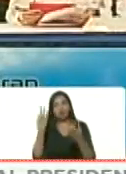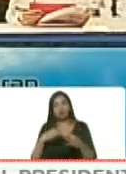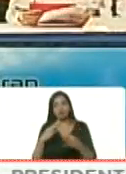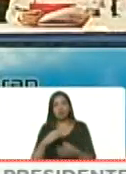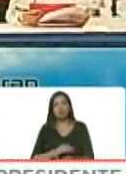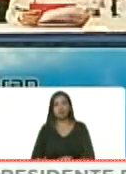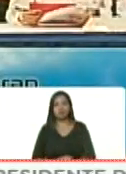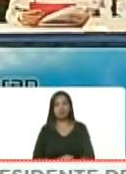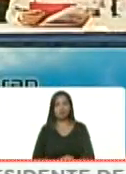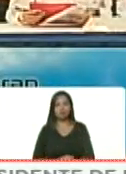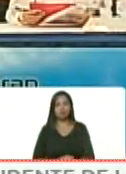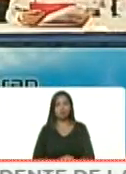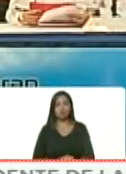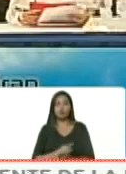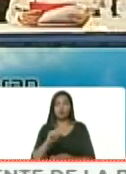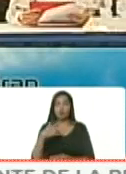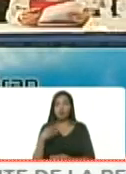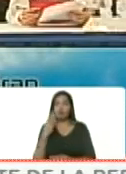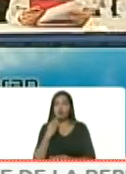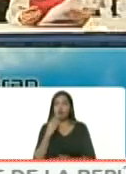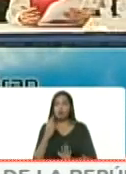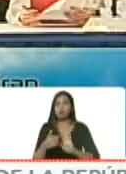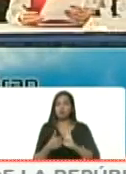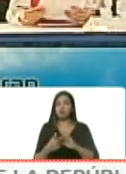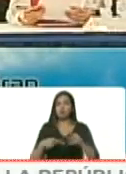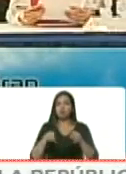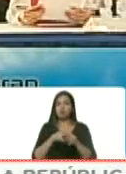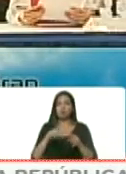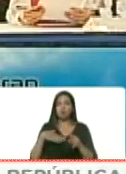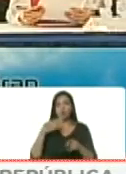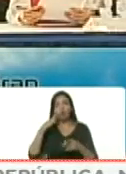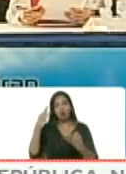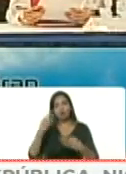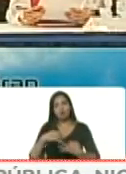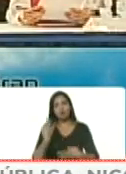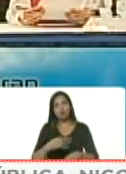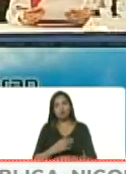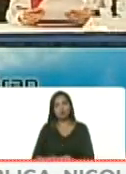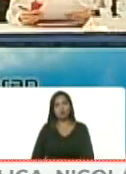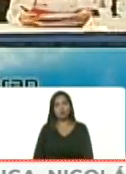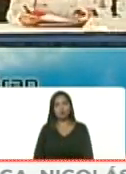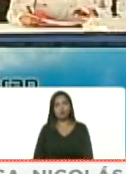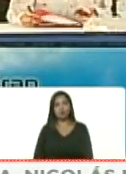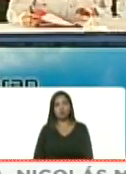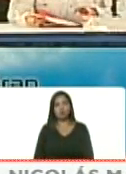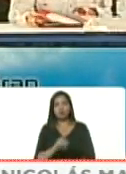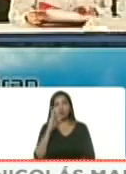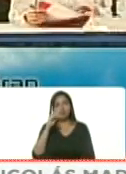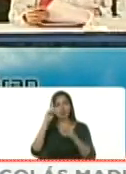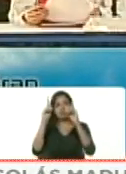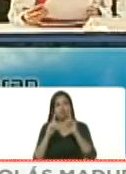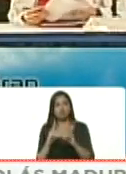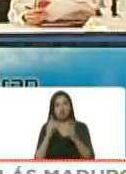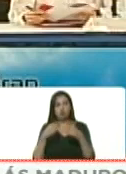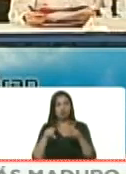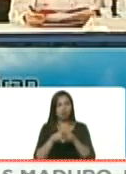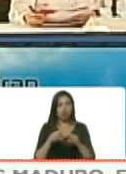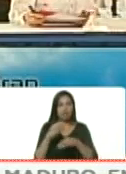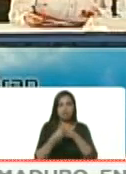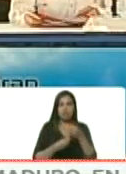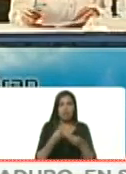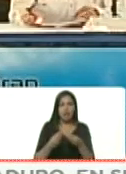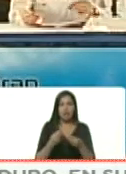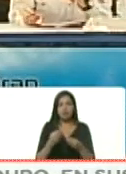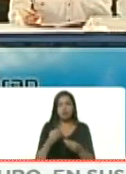que, valga la expresión, la redundancia, se oficialice estas decisiones de incentivo surgidas